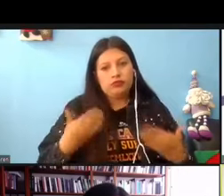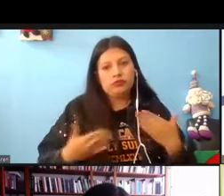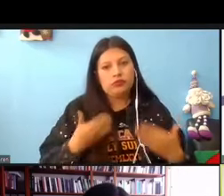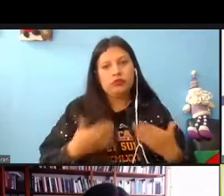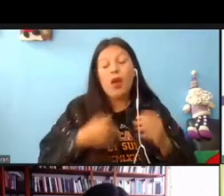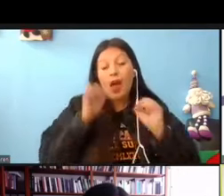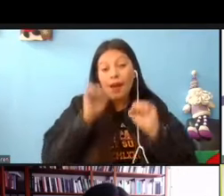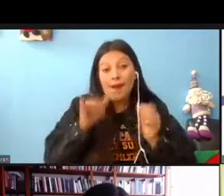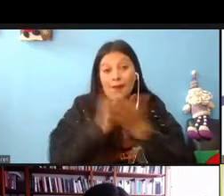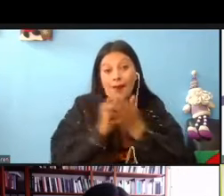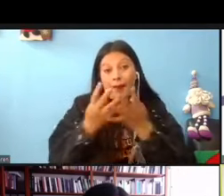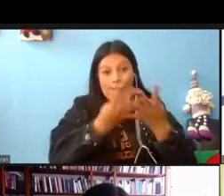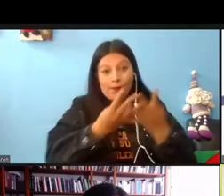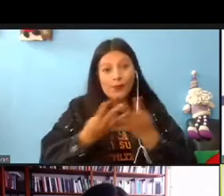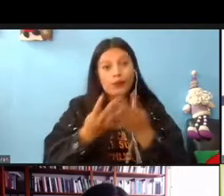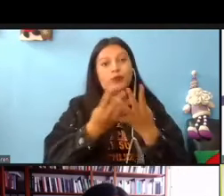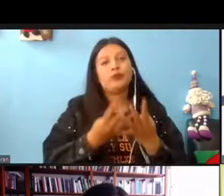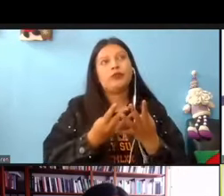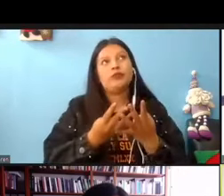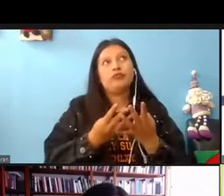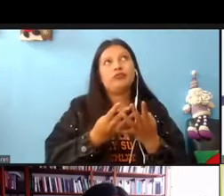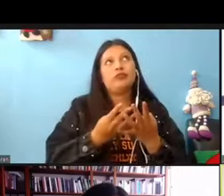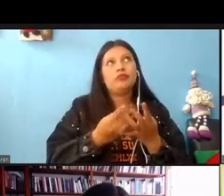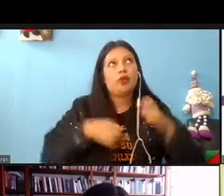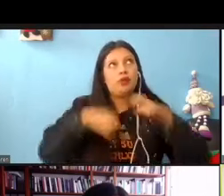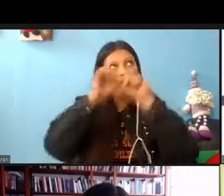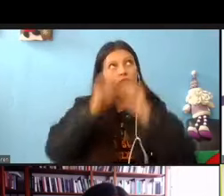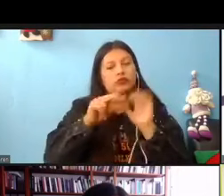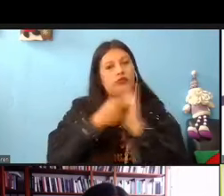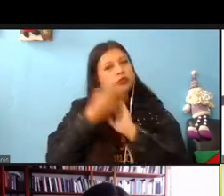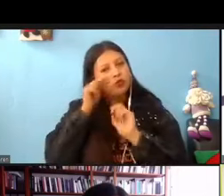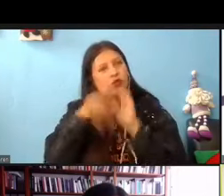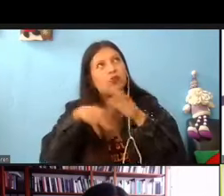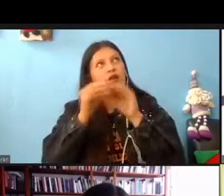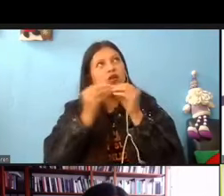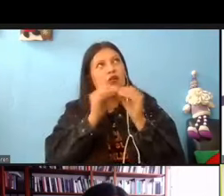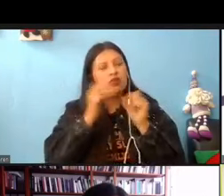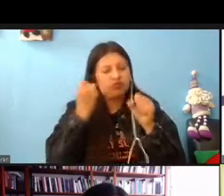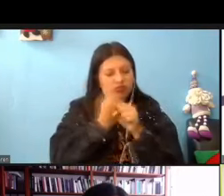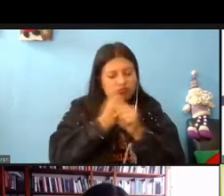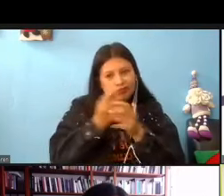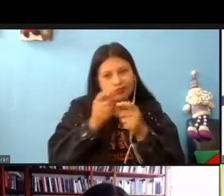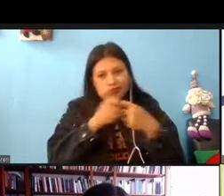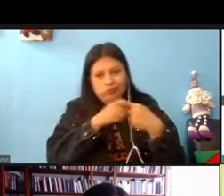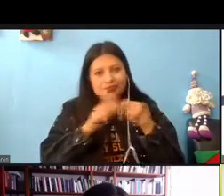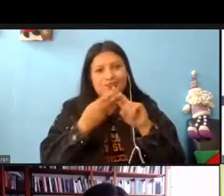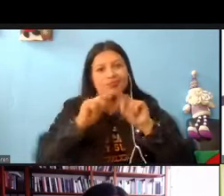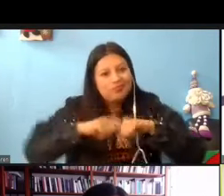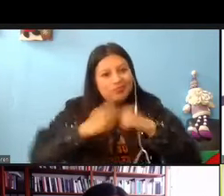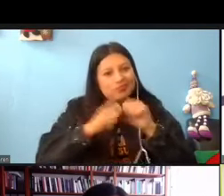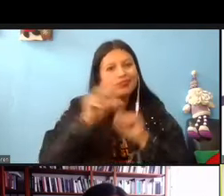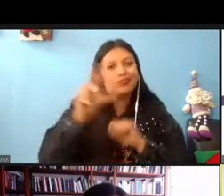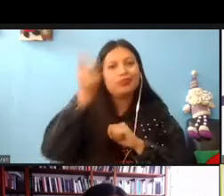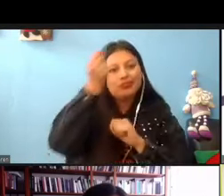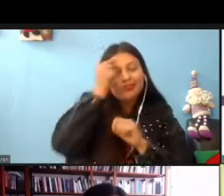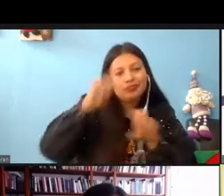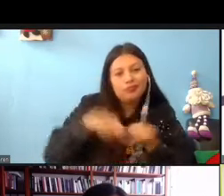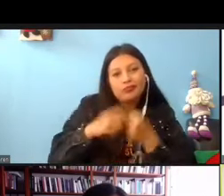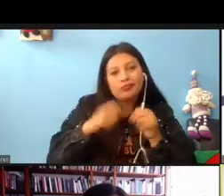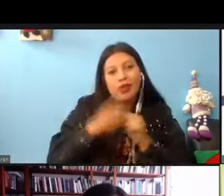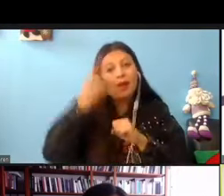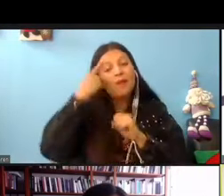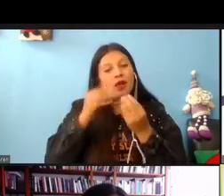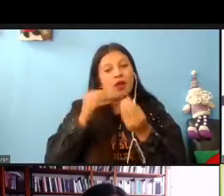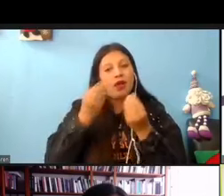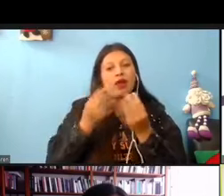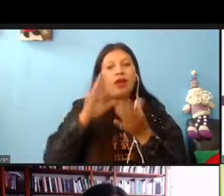pues esta red, esta, que podemos denominar desde ya una red de tejedoras y tejedores de memoria. Para el Centro de